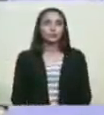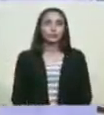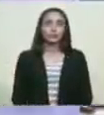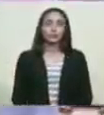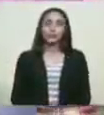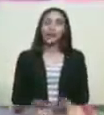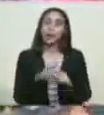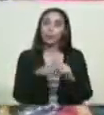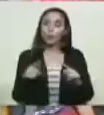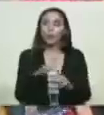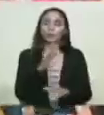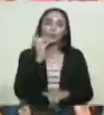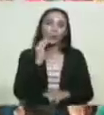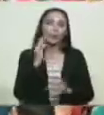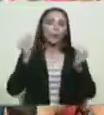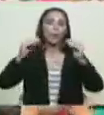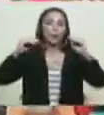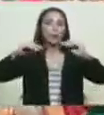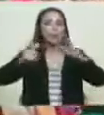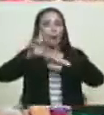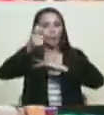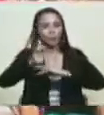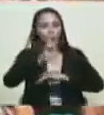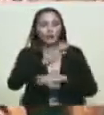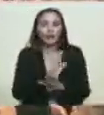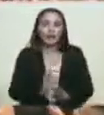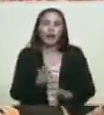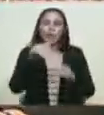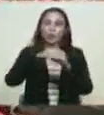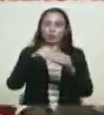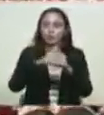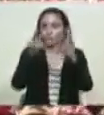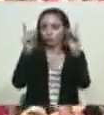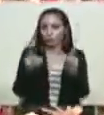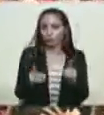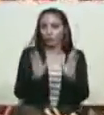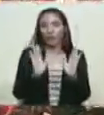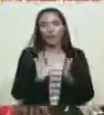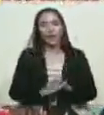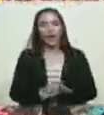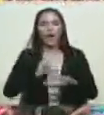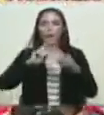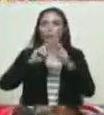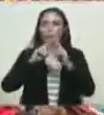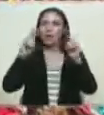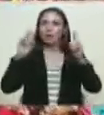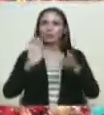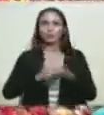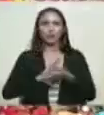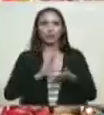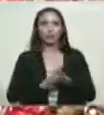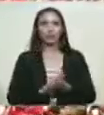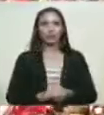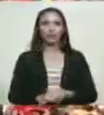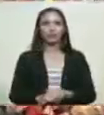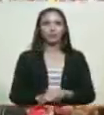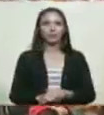personas vayan a votar libremente, garantizamos la paz, la